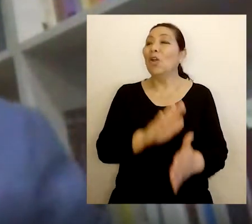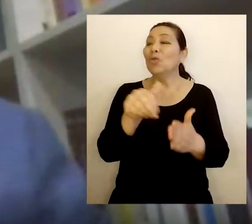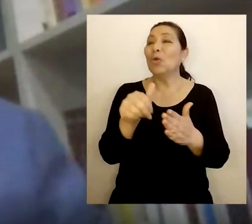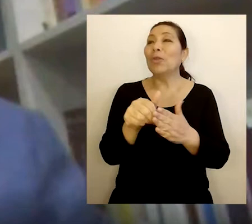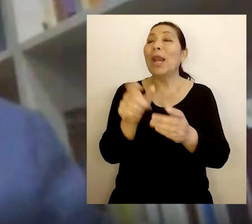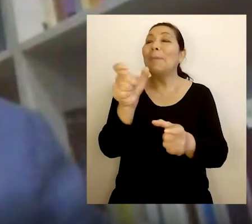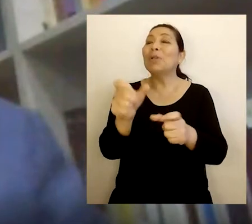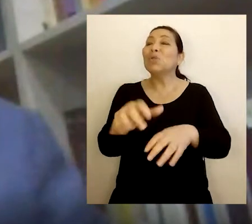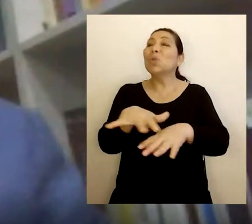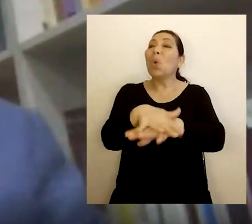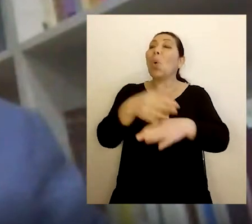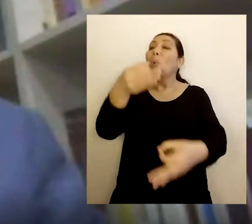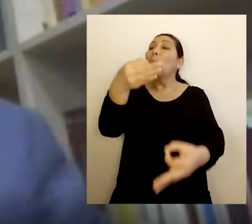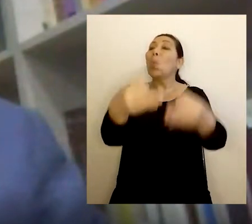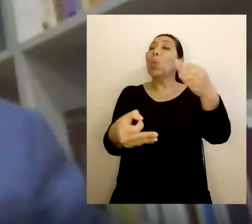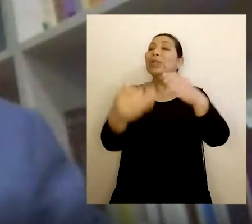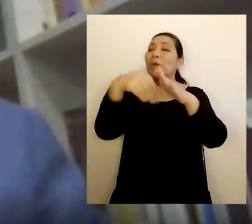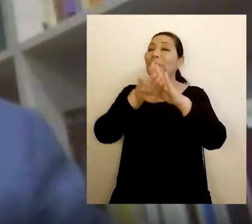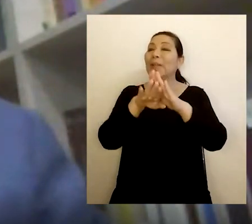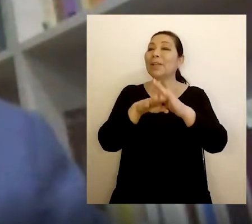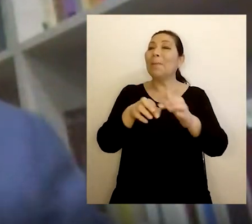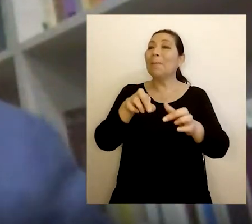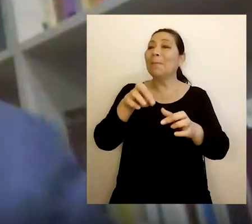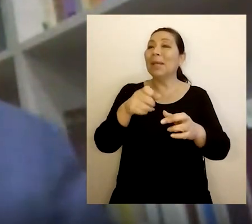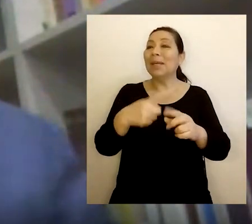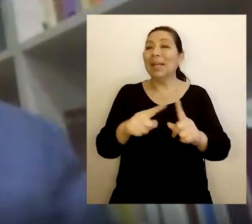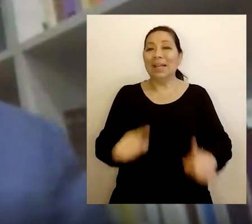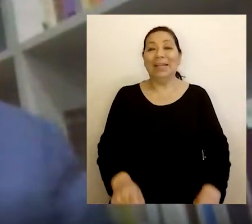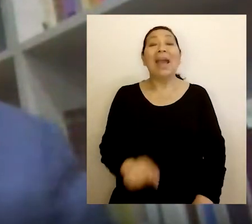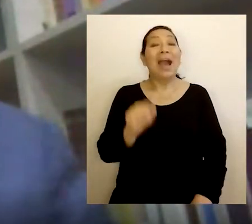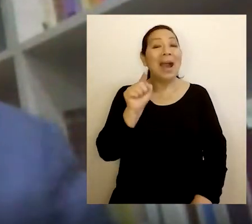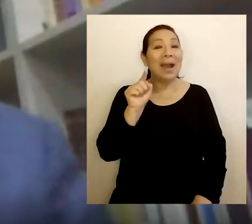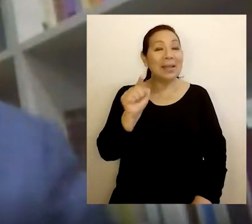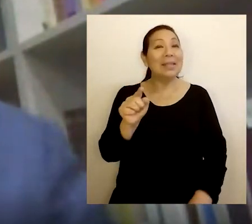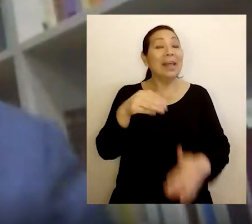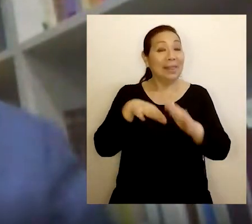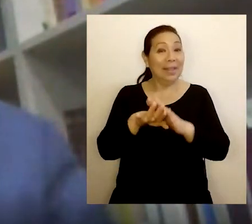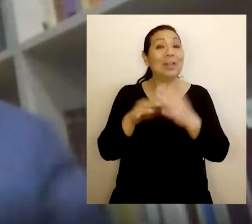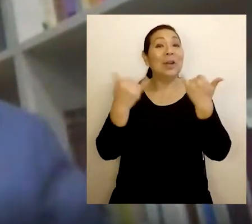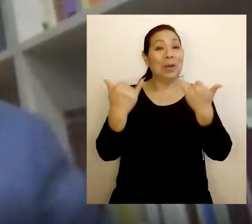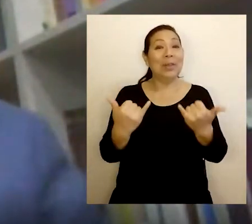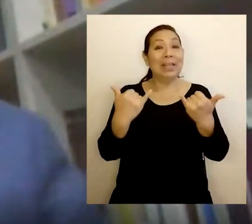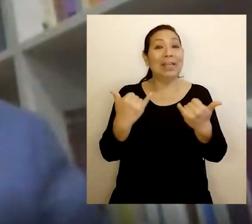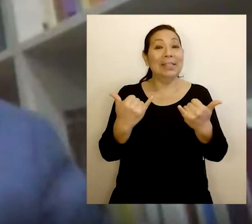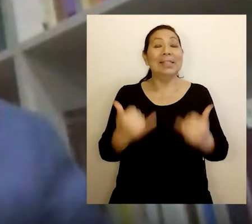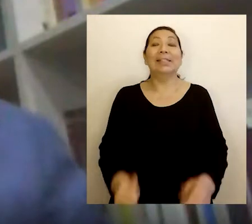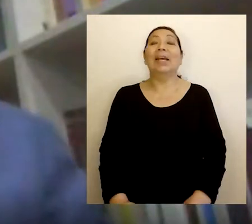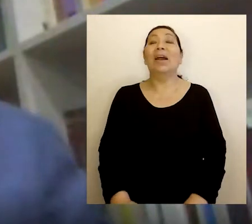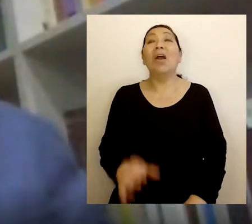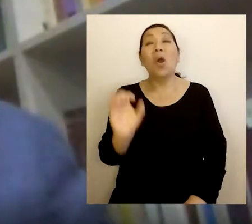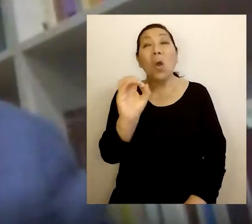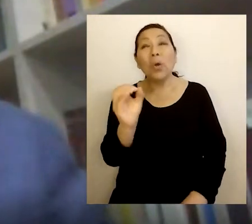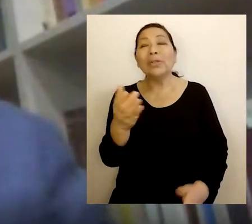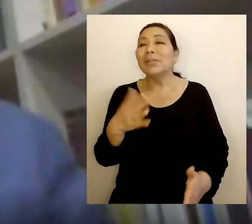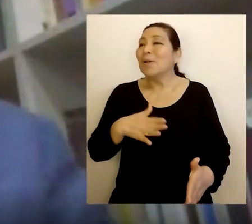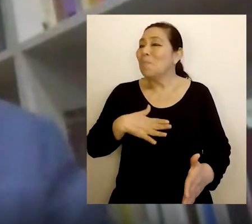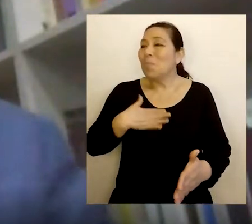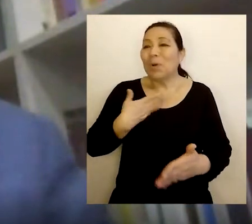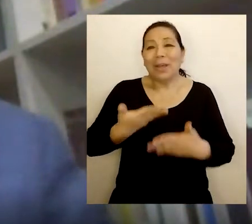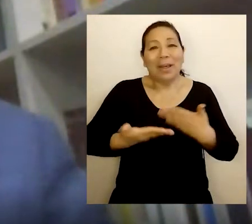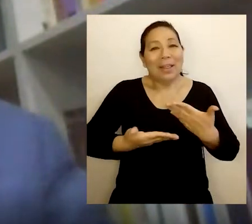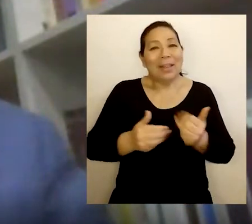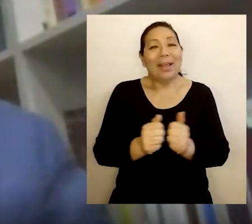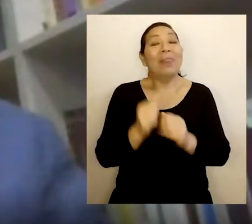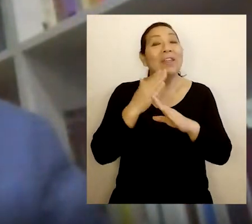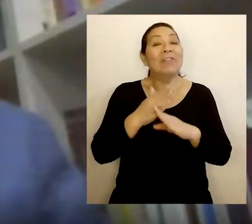procesado dentro del proceso penal. Y dentro de esa deficiencia o esa imposibilidad es de que viene